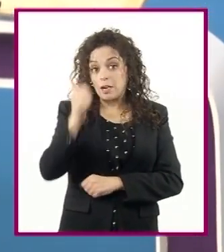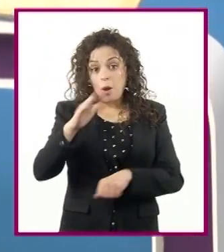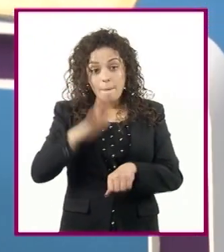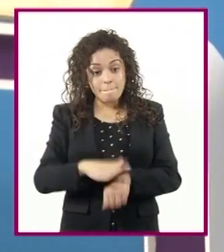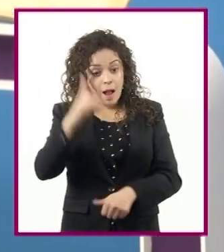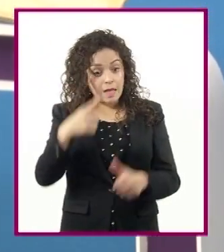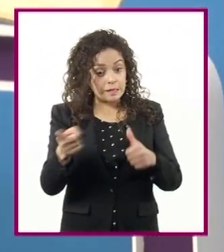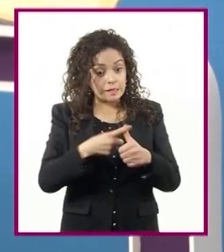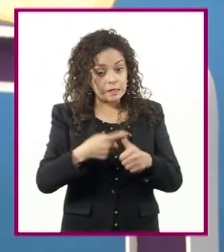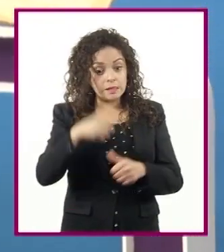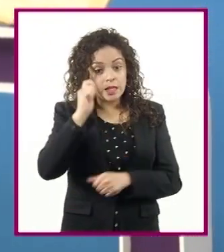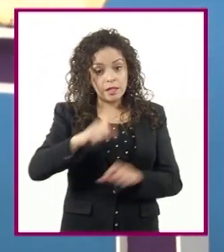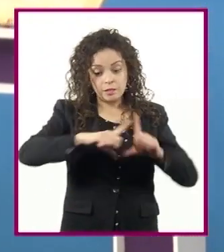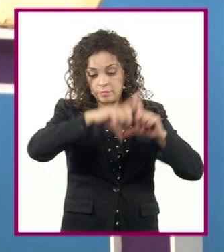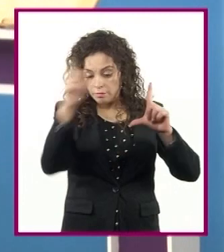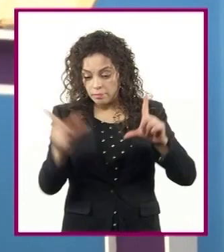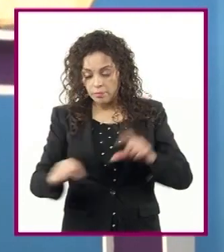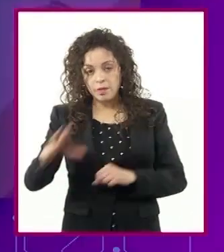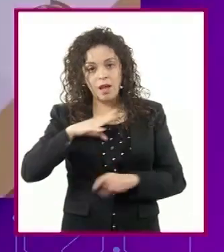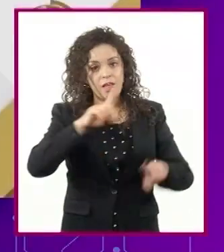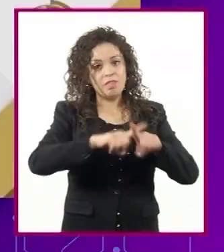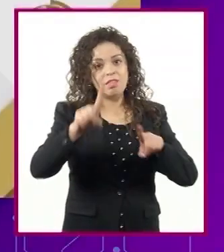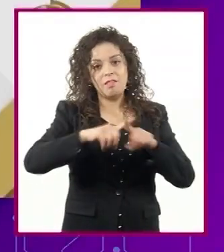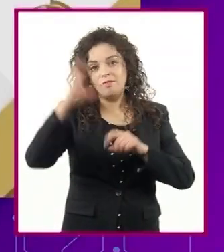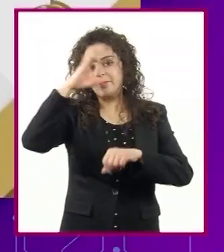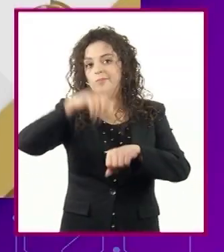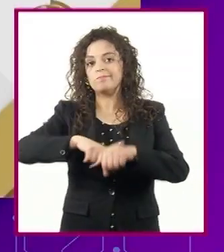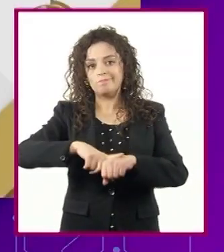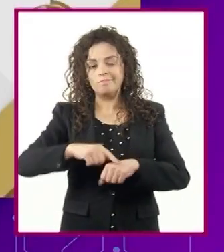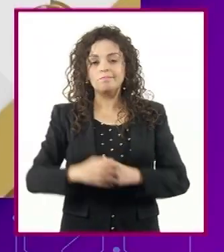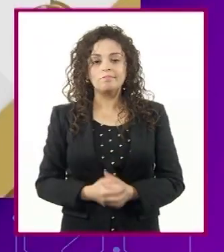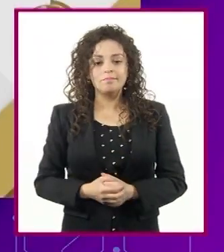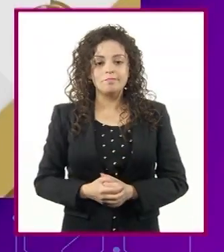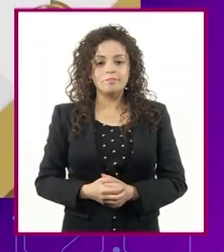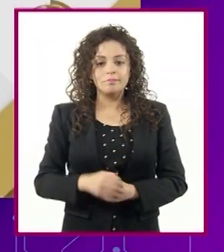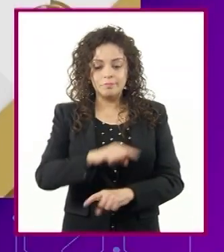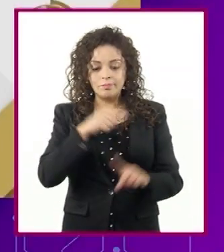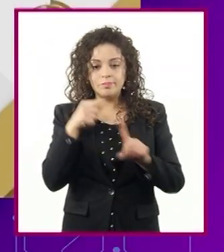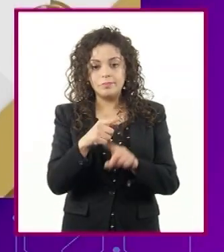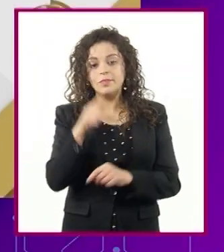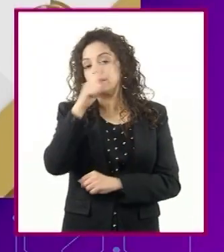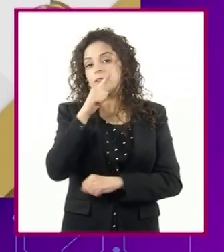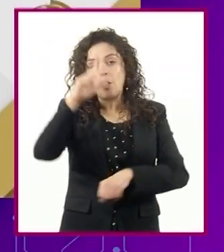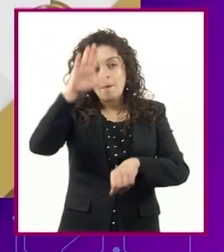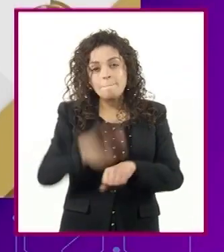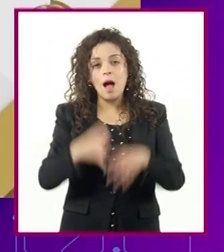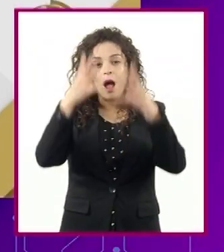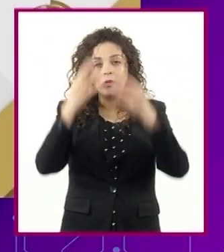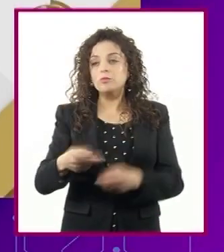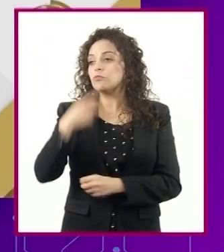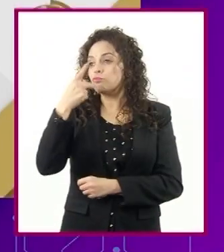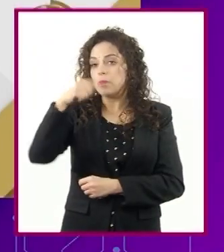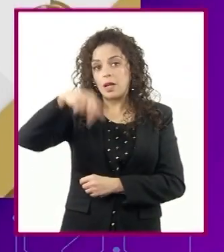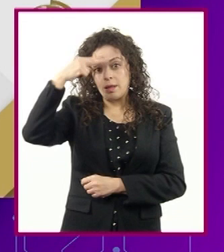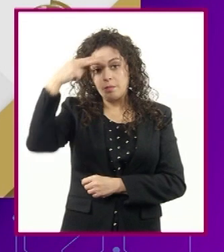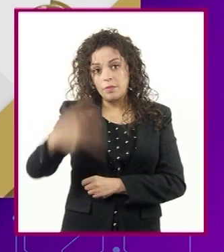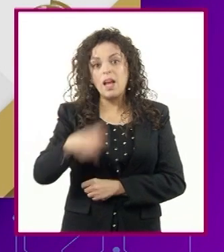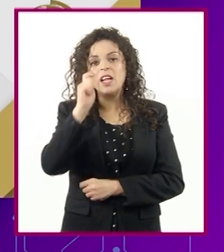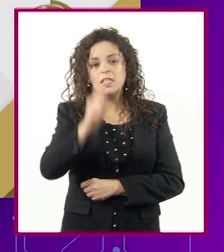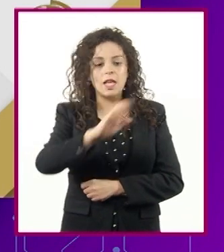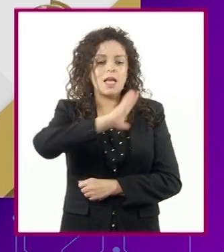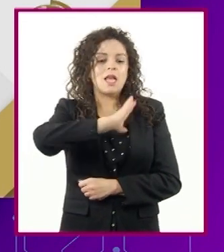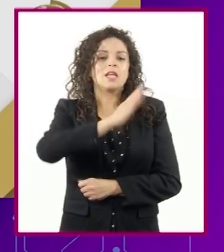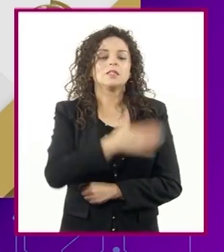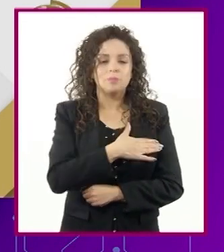país presenta gran diversidad cultural. En el caso de la lengua que más se habla en México es el español.